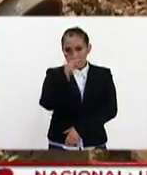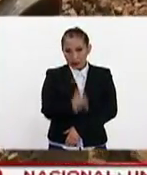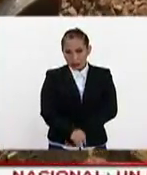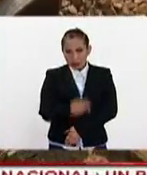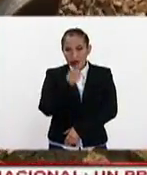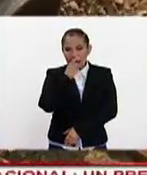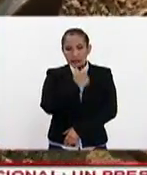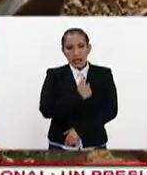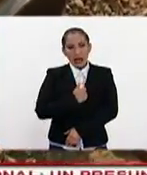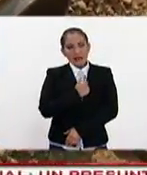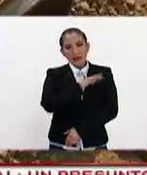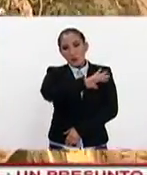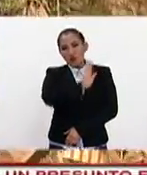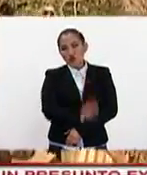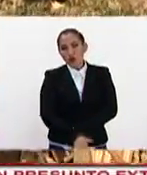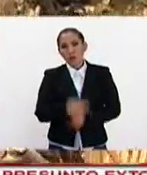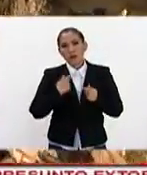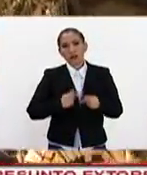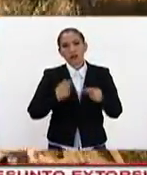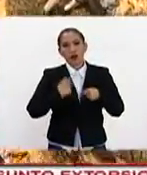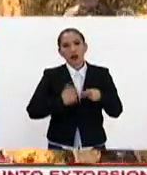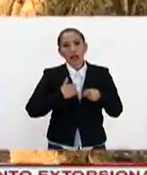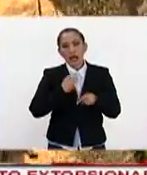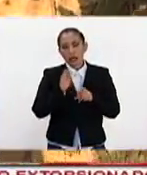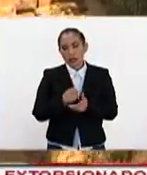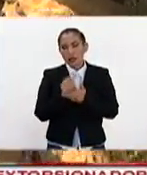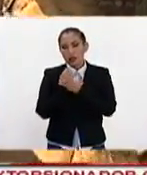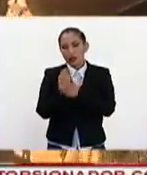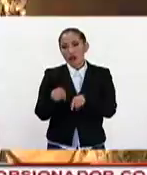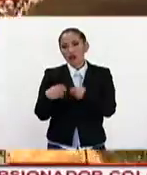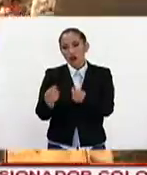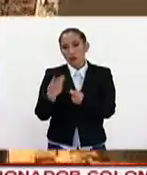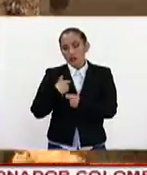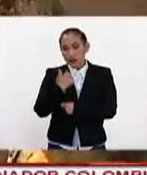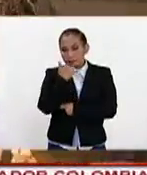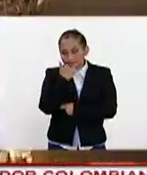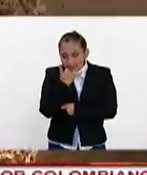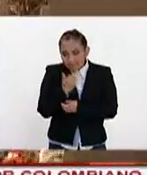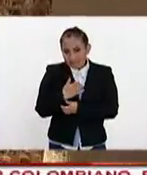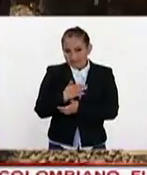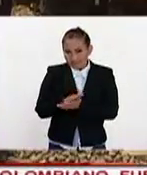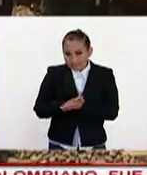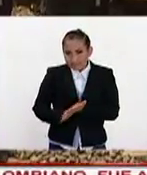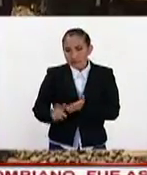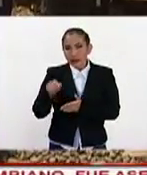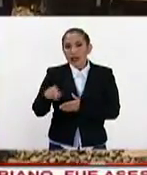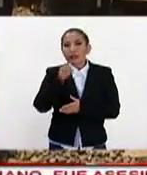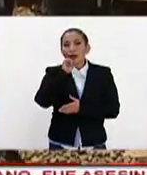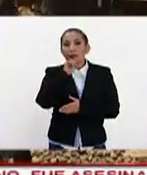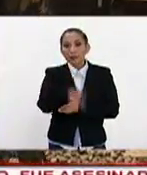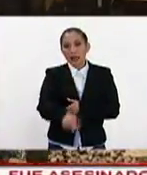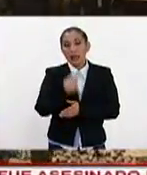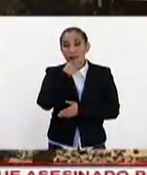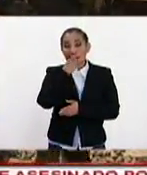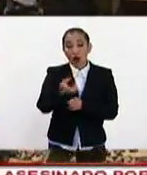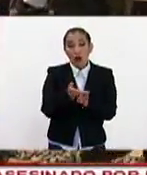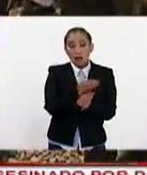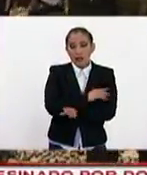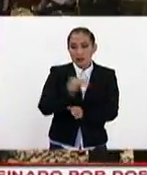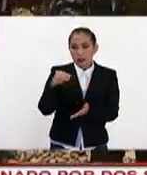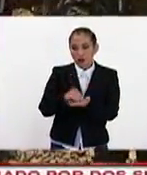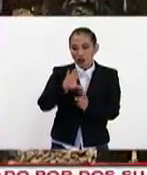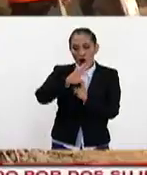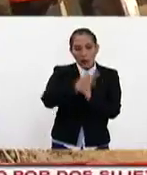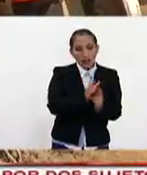Nieto lamentó el fallecimiento de las personas y envió condolencias a las familias de las víctimas. Asimismo, adelantó que se instalará